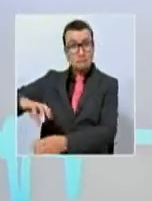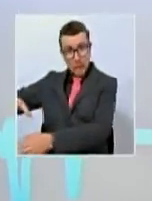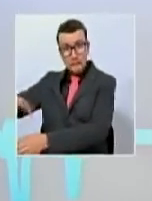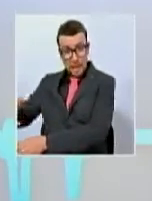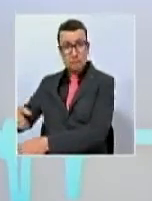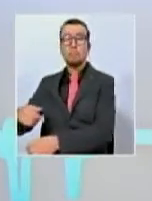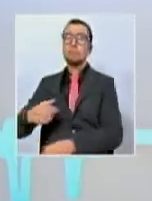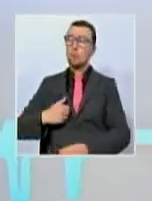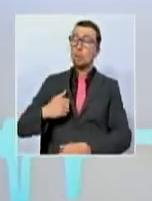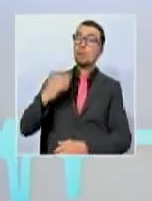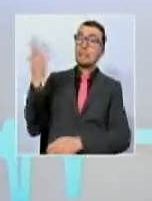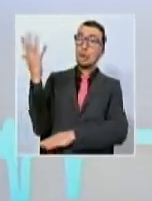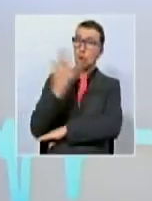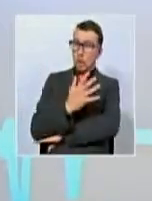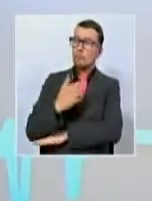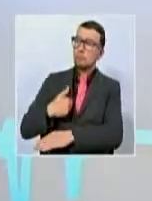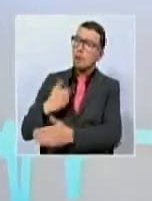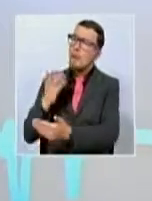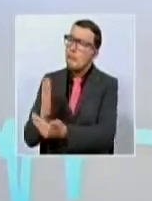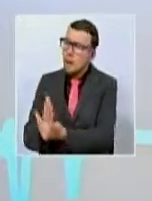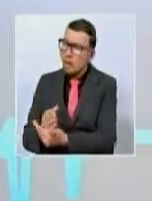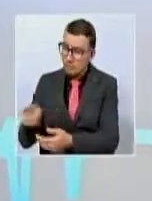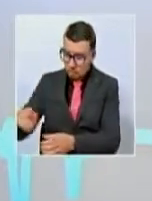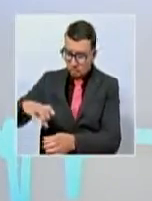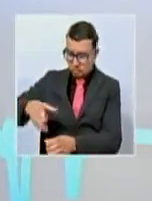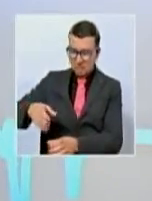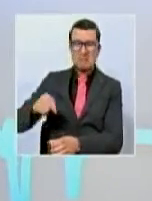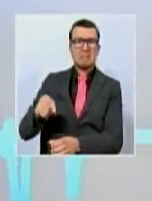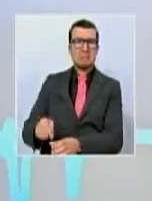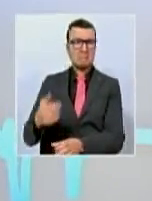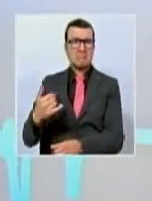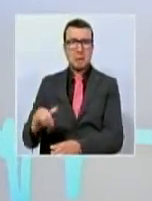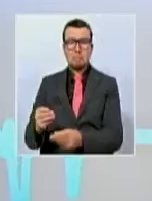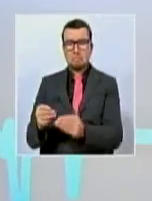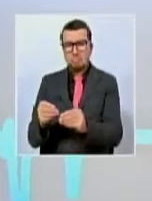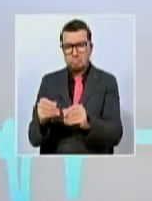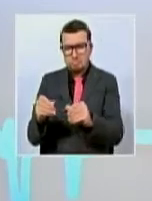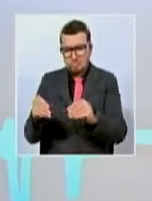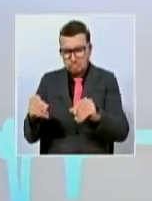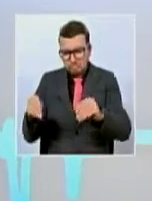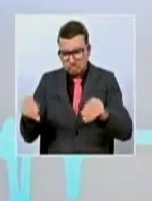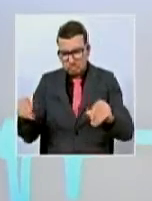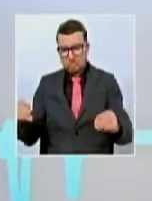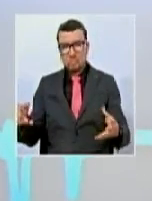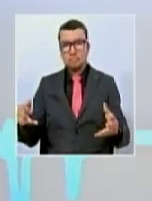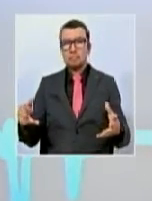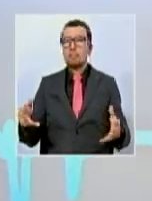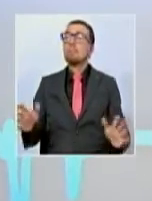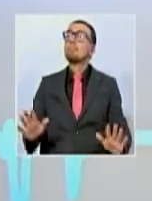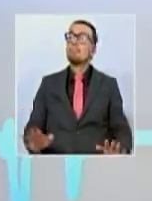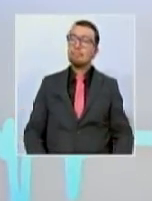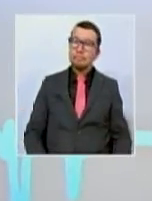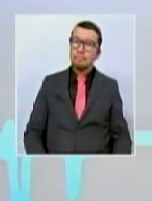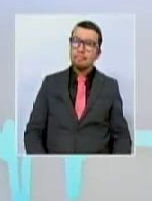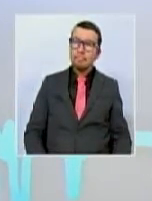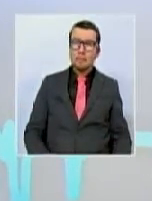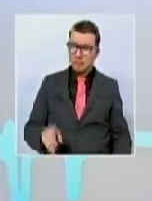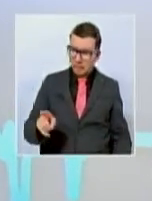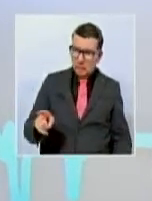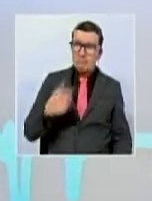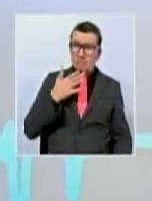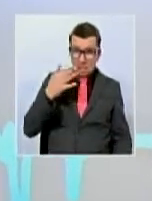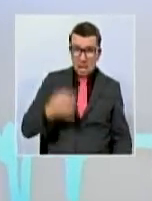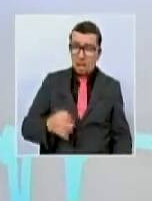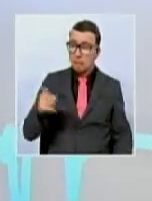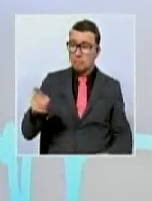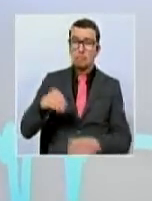los volví a abrir. Y esas pastas ya eran una masa de harina. Y entonces uno pensaría, ¿será que lo que había ahí